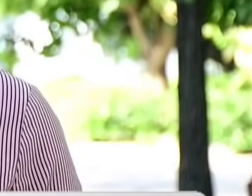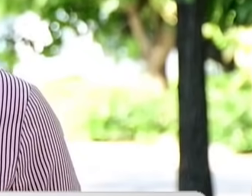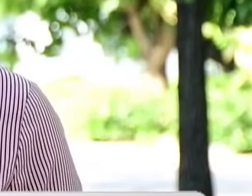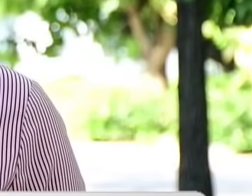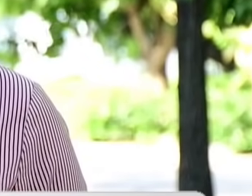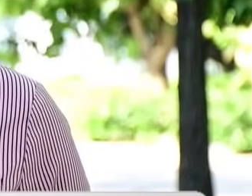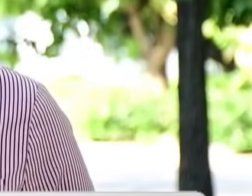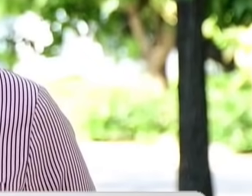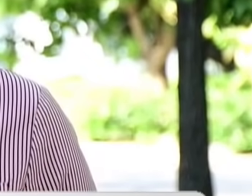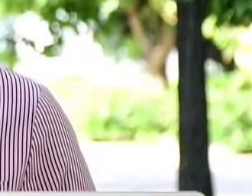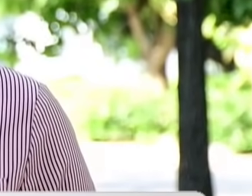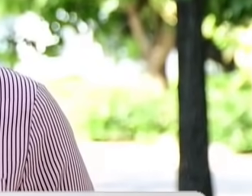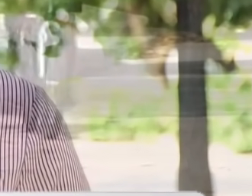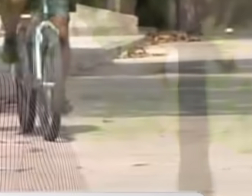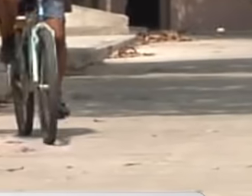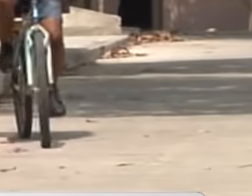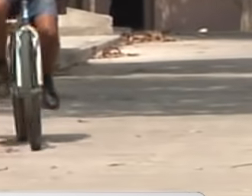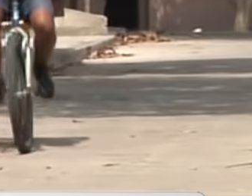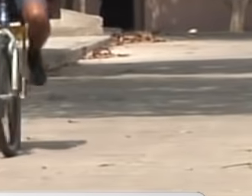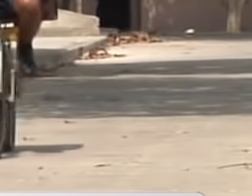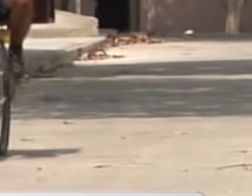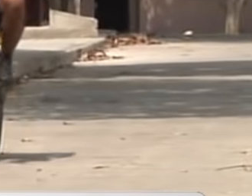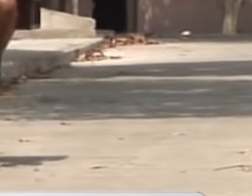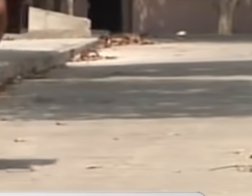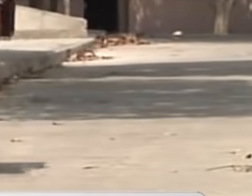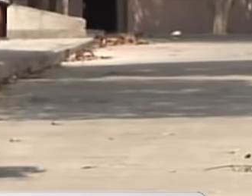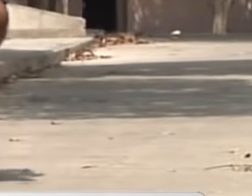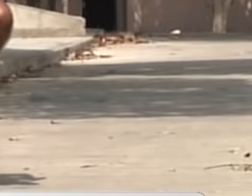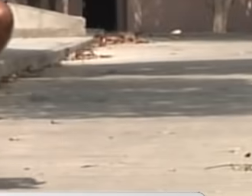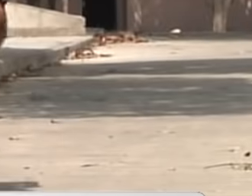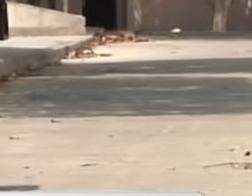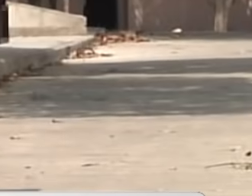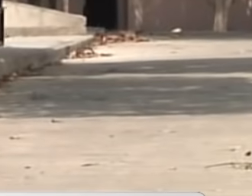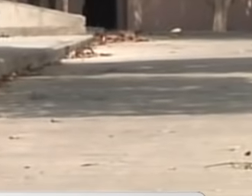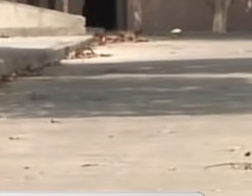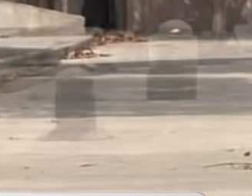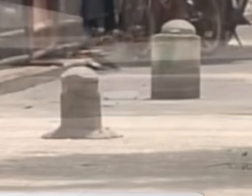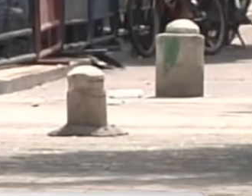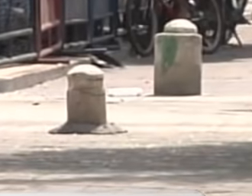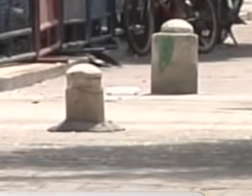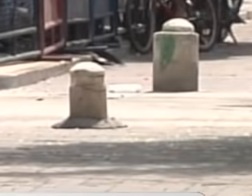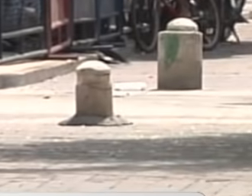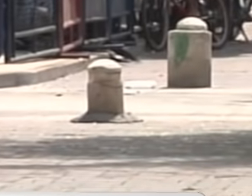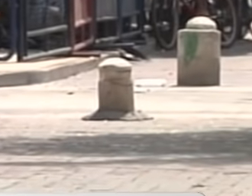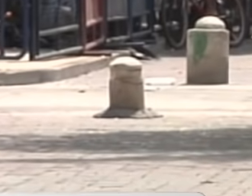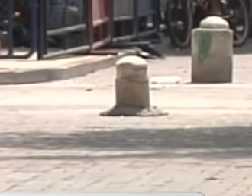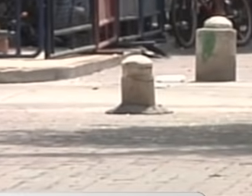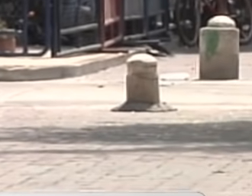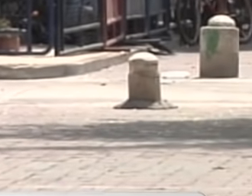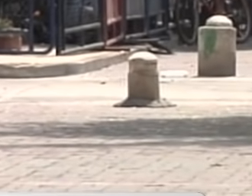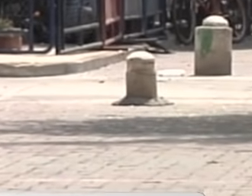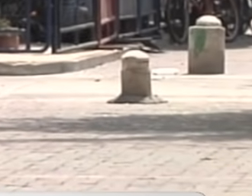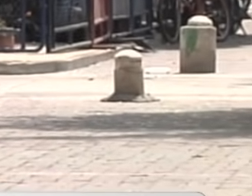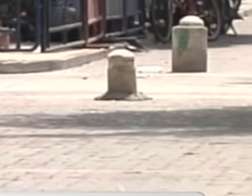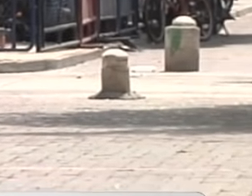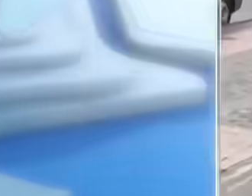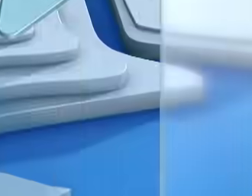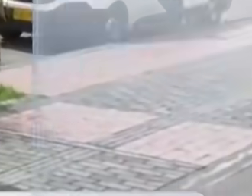Gobernadora del Atlántico pide a alcaldes del departamento no declarar cívicos los días de